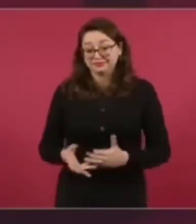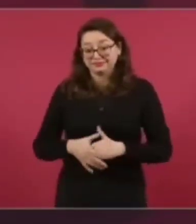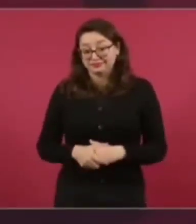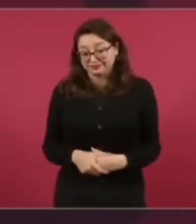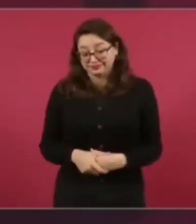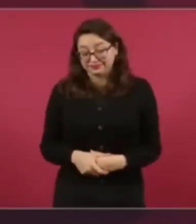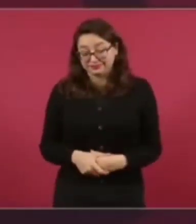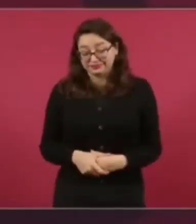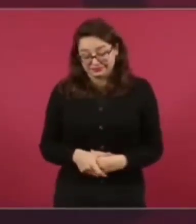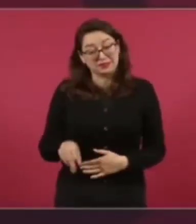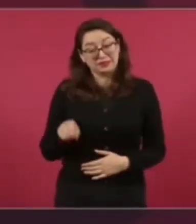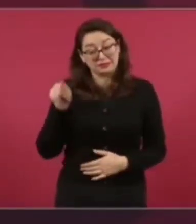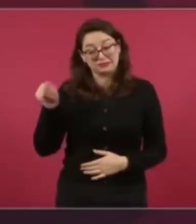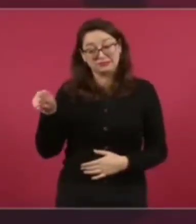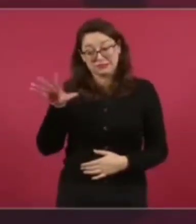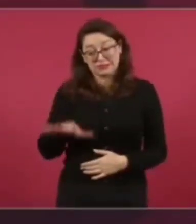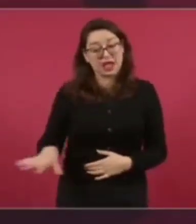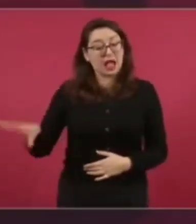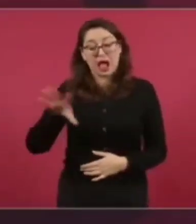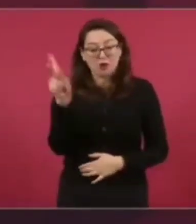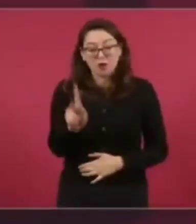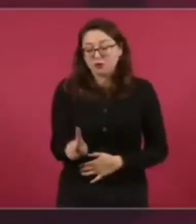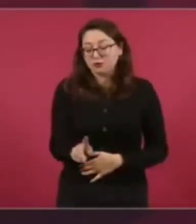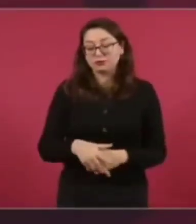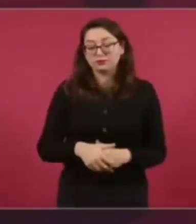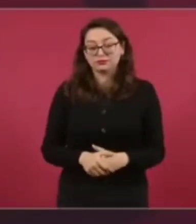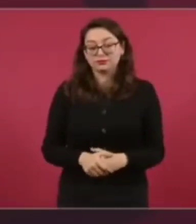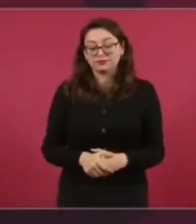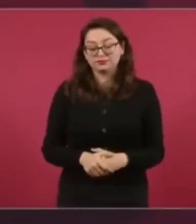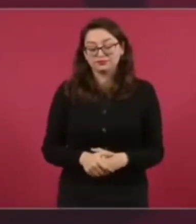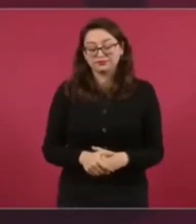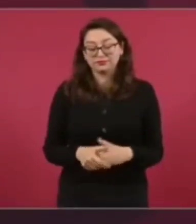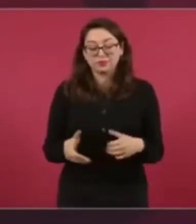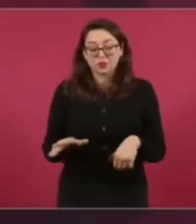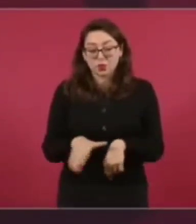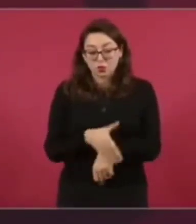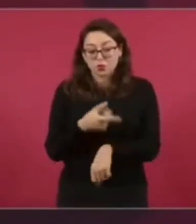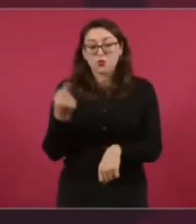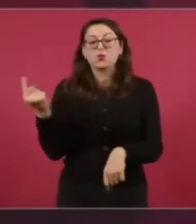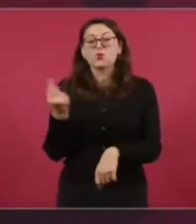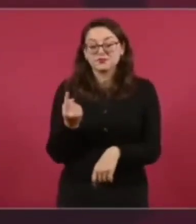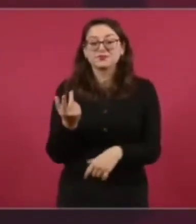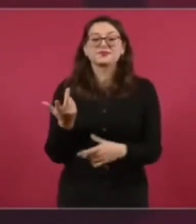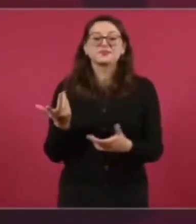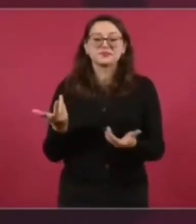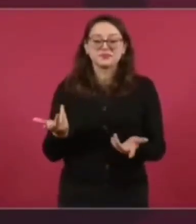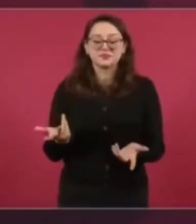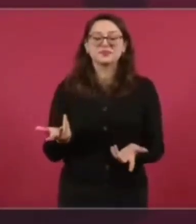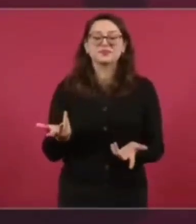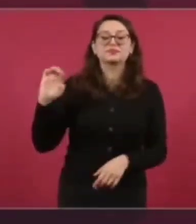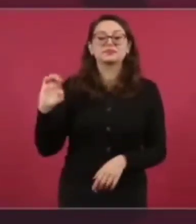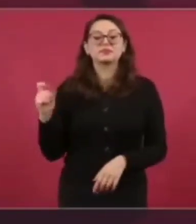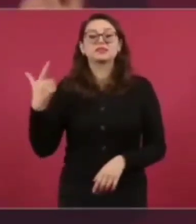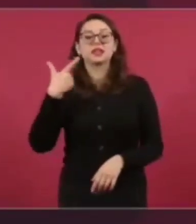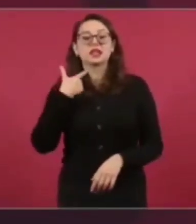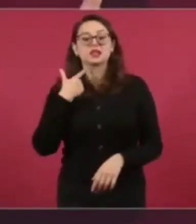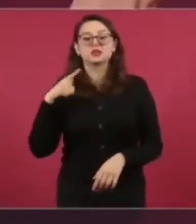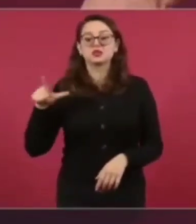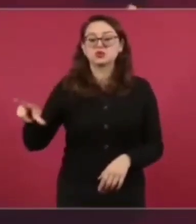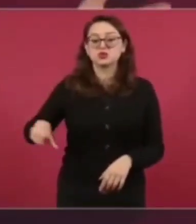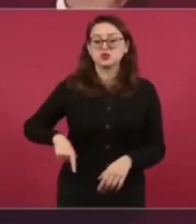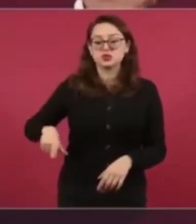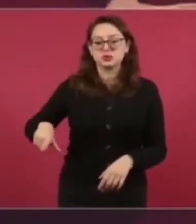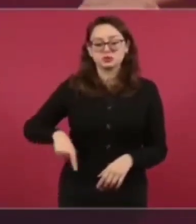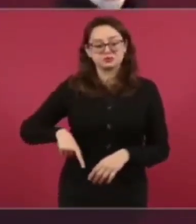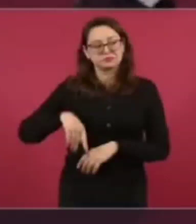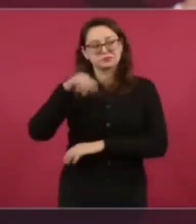que esas obras se hacían tomando como pretexto, ¿no?, como excusa, el que